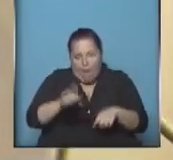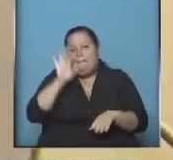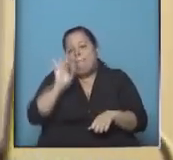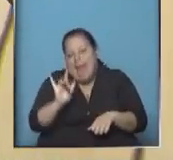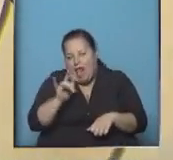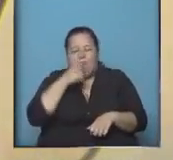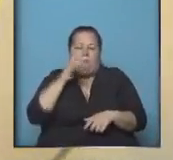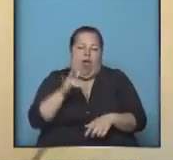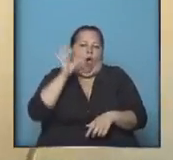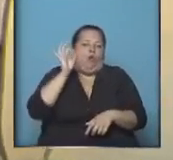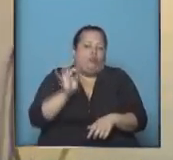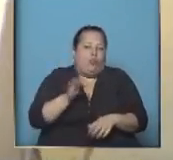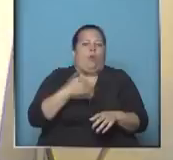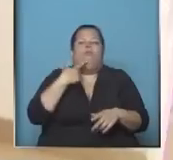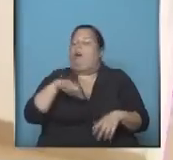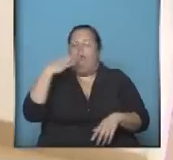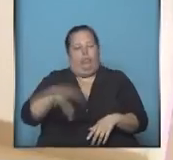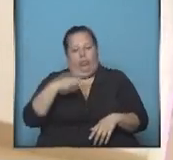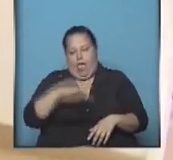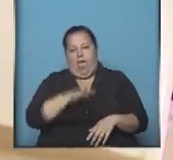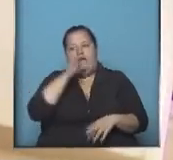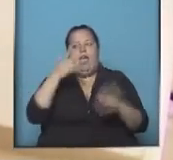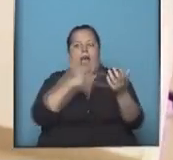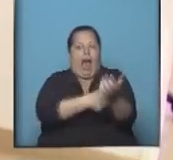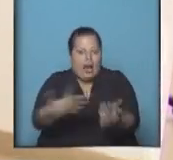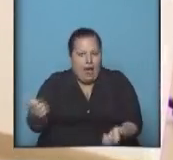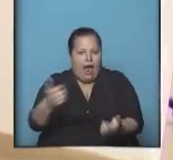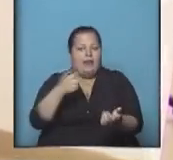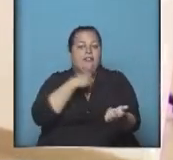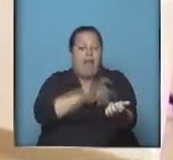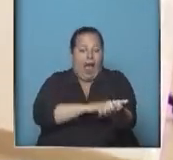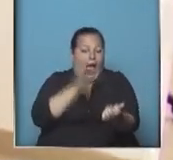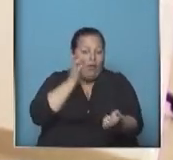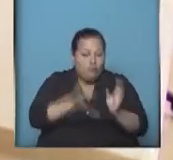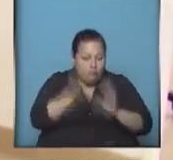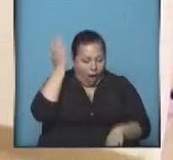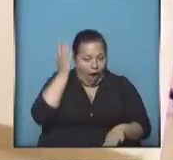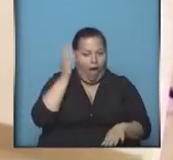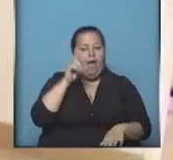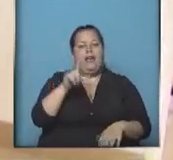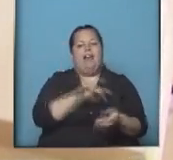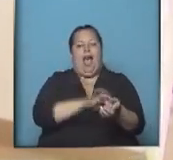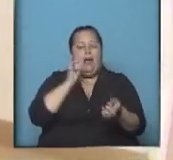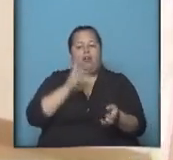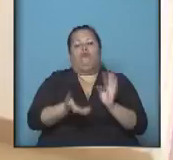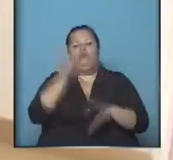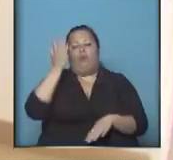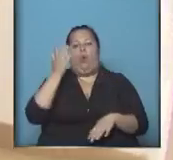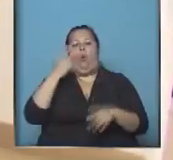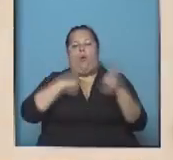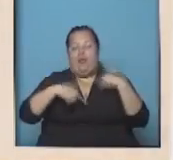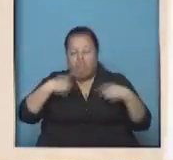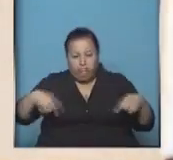un miércoles de octubre requiere que hasta un análisis de sangre que le da aumento del azúcar de la glucemia aumento de la hemoglobina